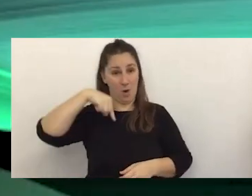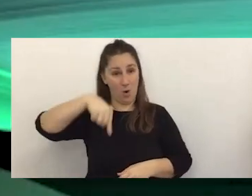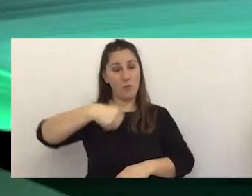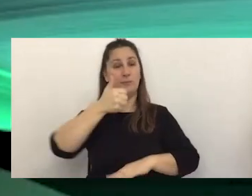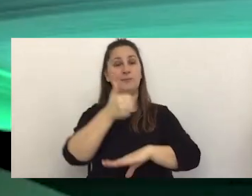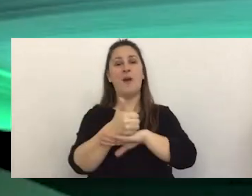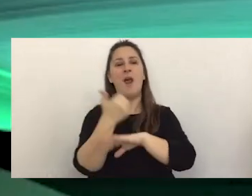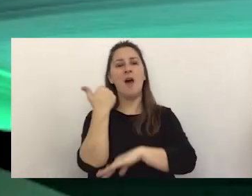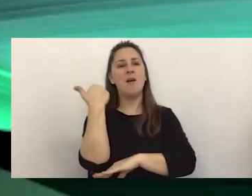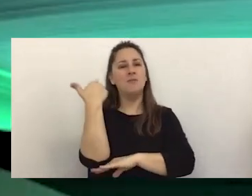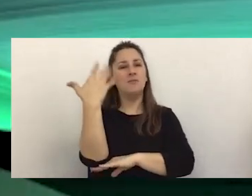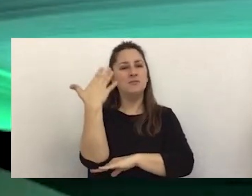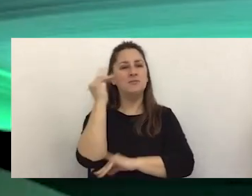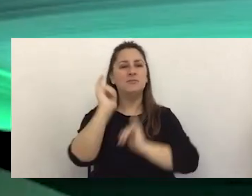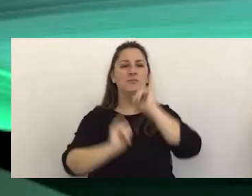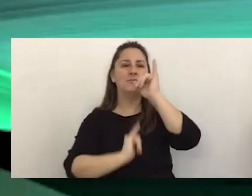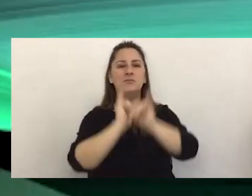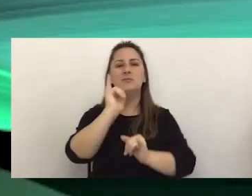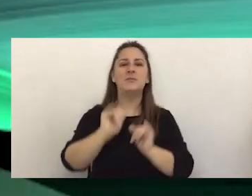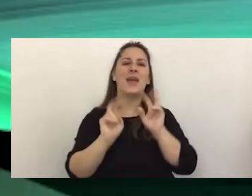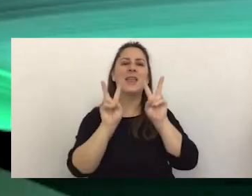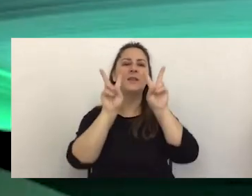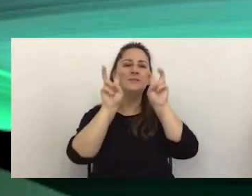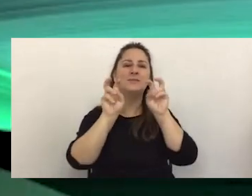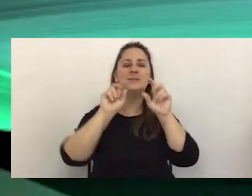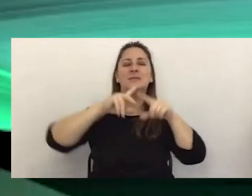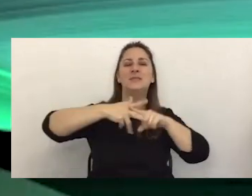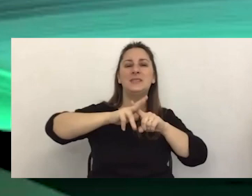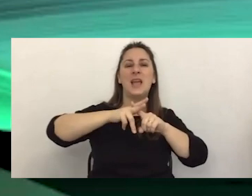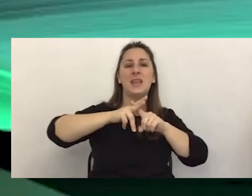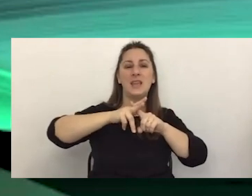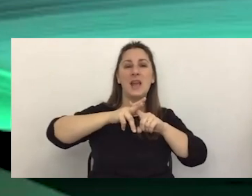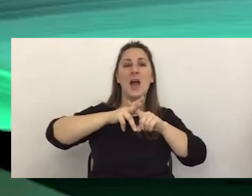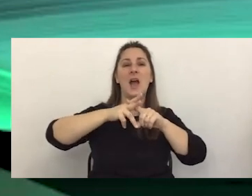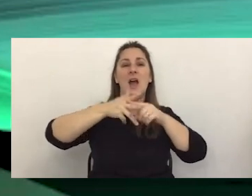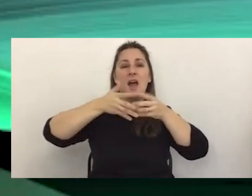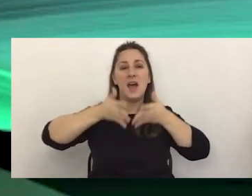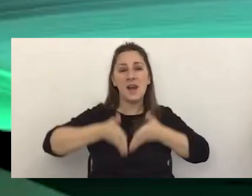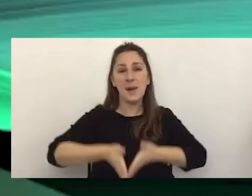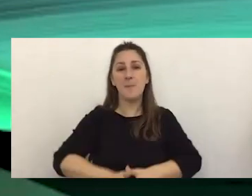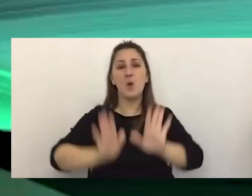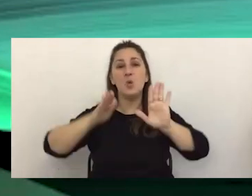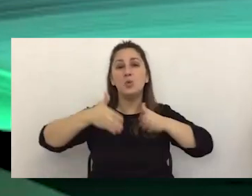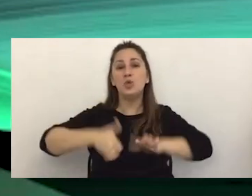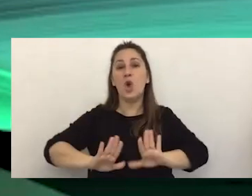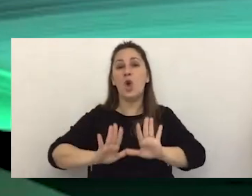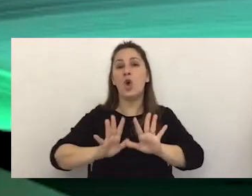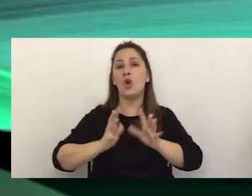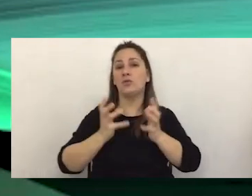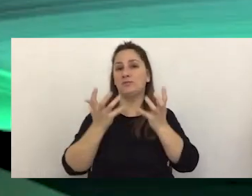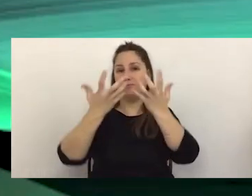de las denominadas técnicas de reproducción humana asistida.